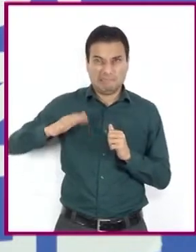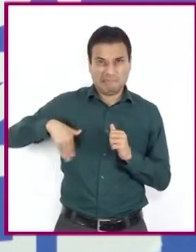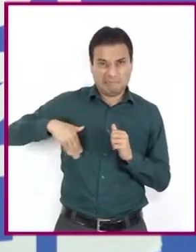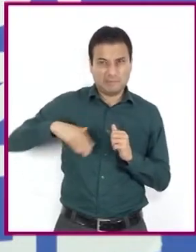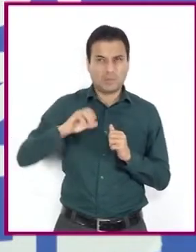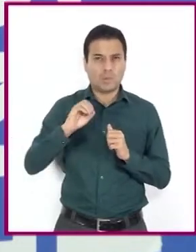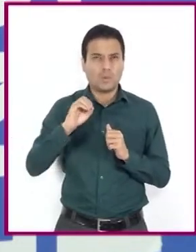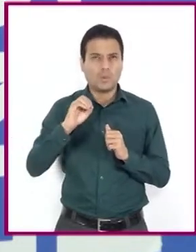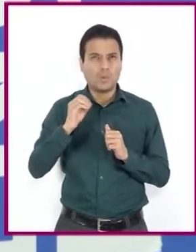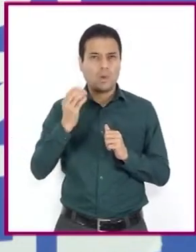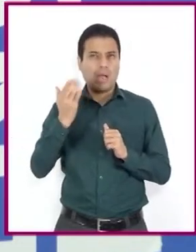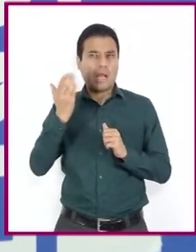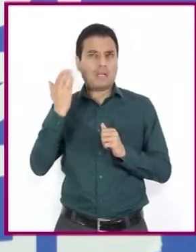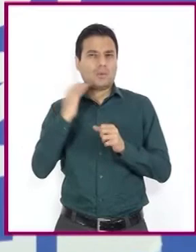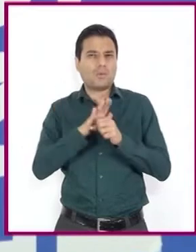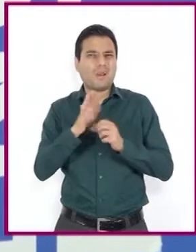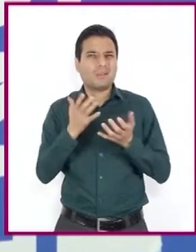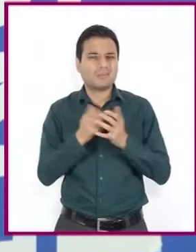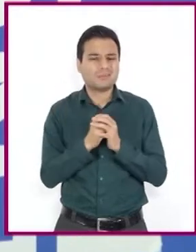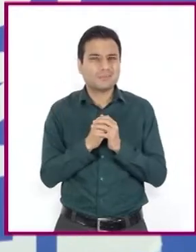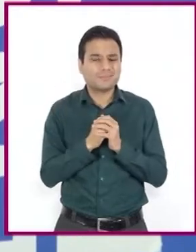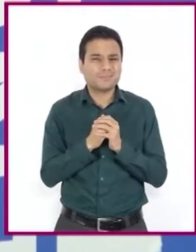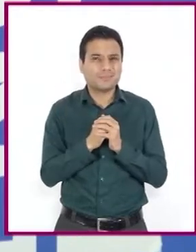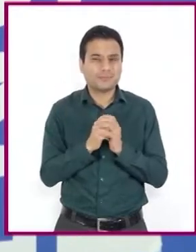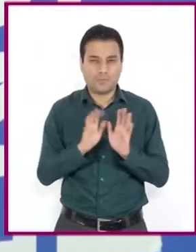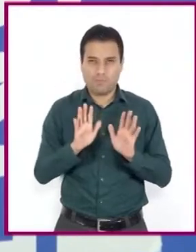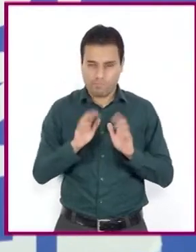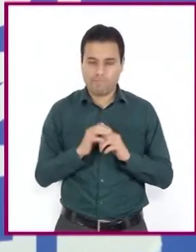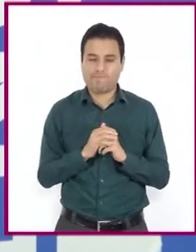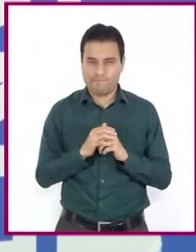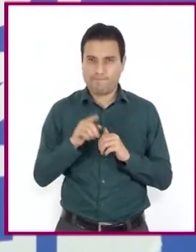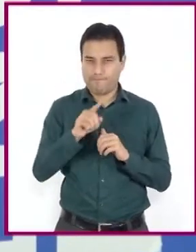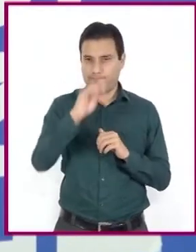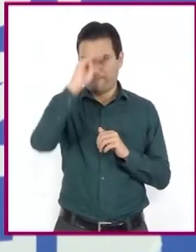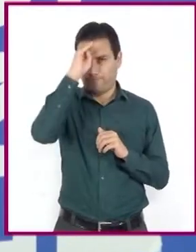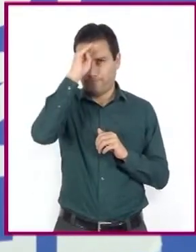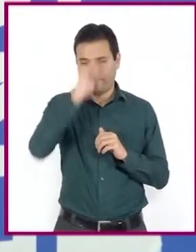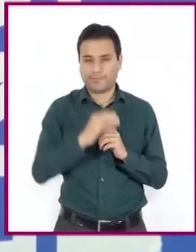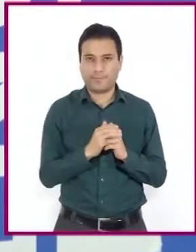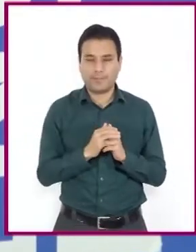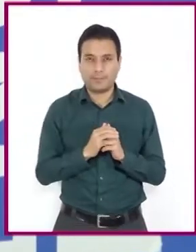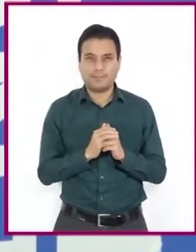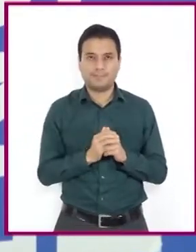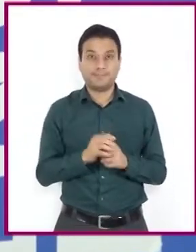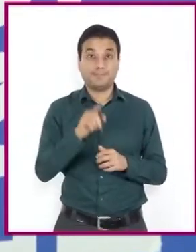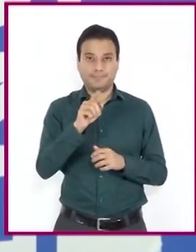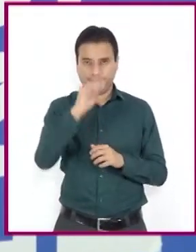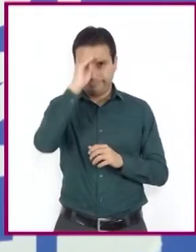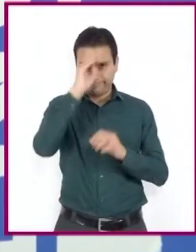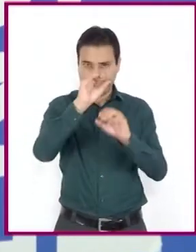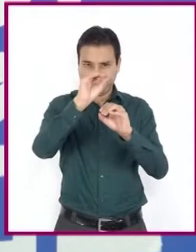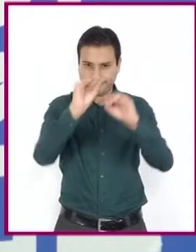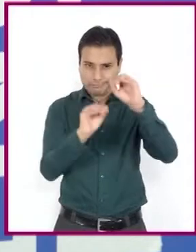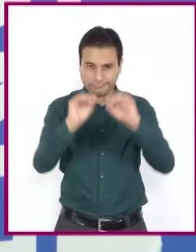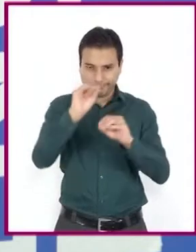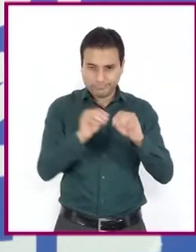anterior? Al definirlo, podremos identificar sin lugar a dudas cuál iría